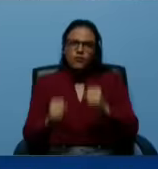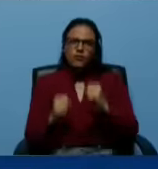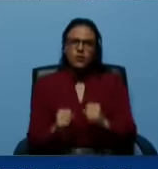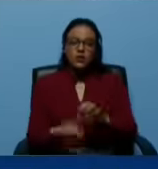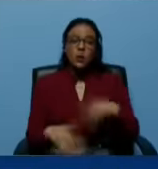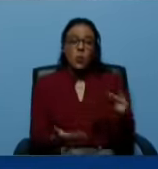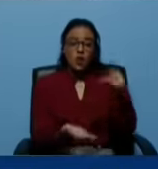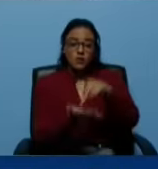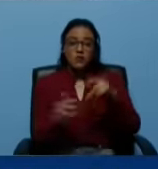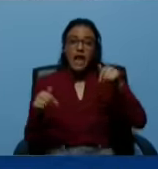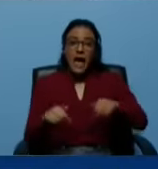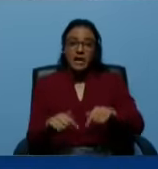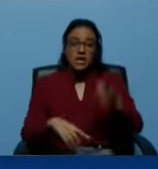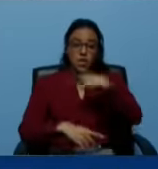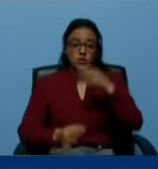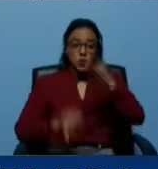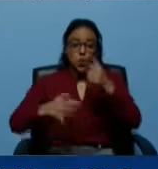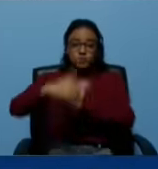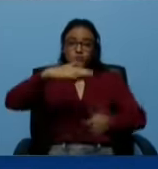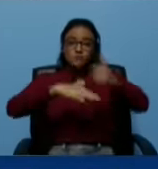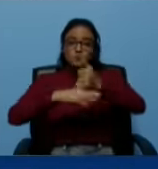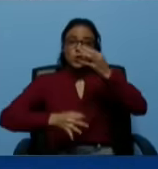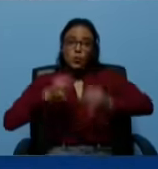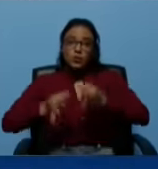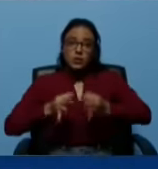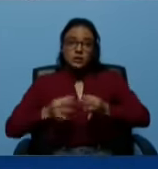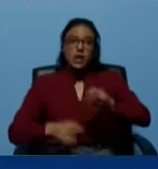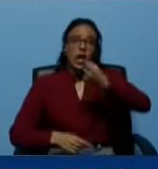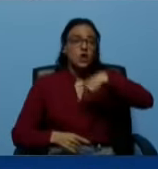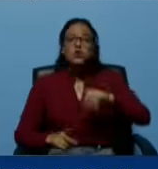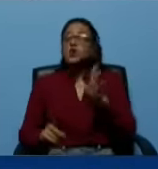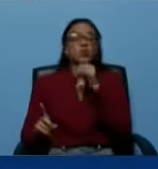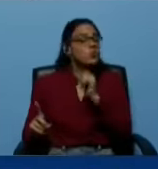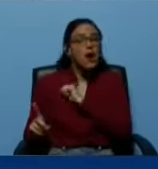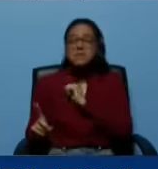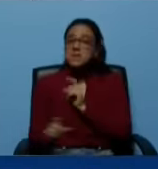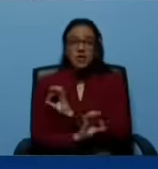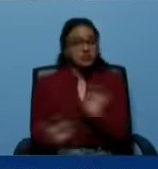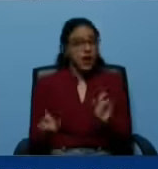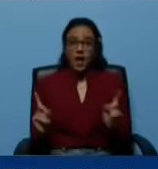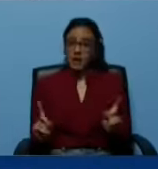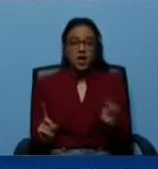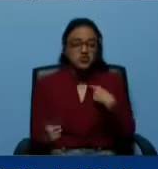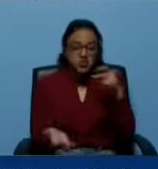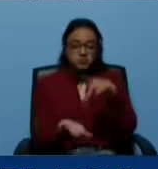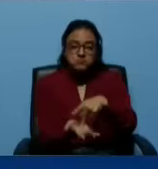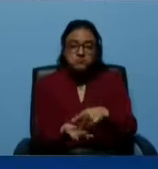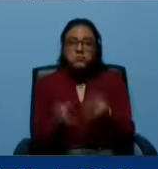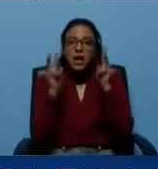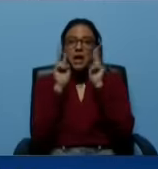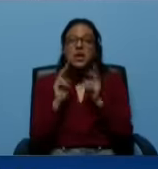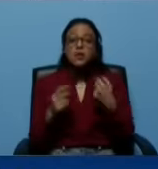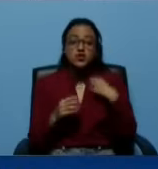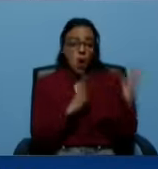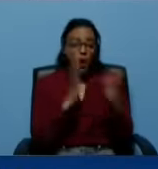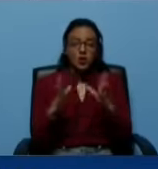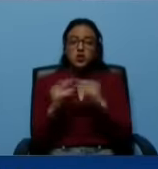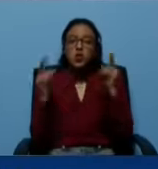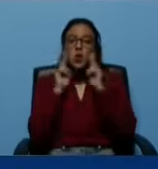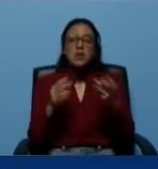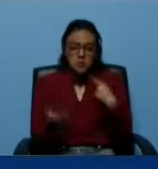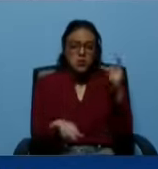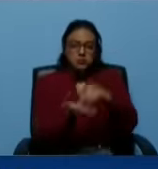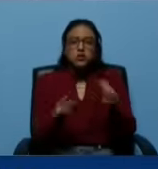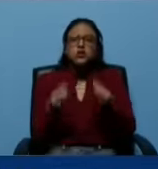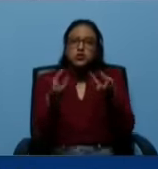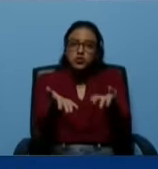venir aquí ante este Tribunal Supremo de Justicia, el que no la debe no la teme. Si usted tiene todo en orden, ¿qué debería hacer? Venir para acá.